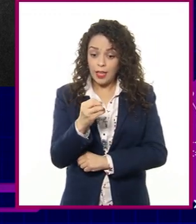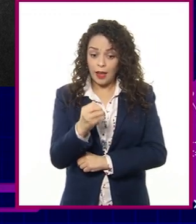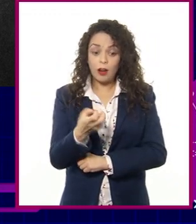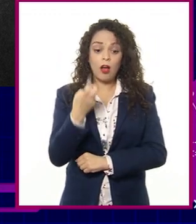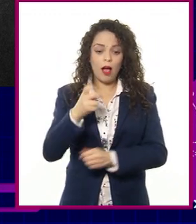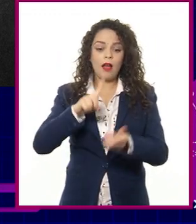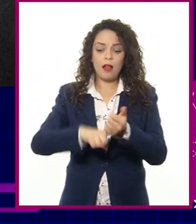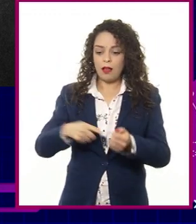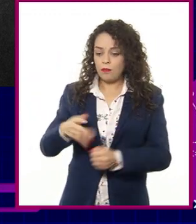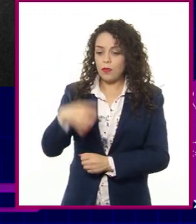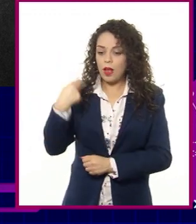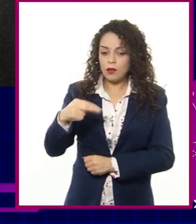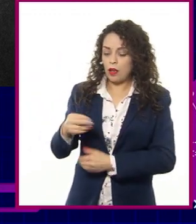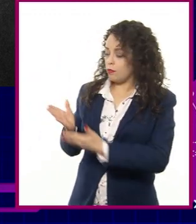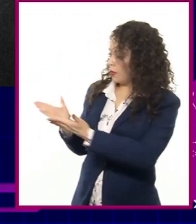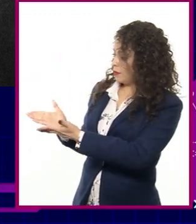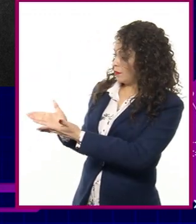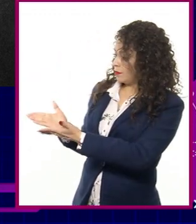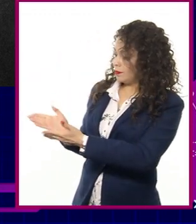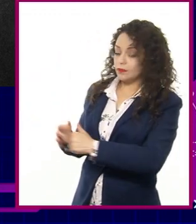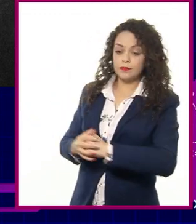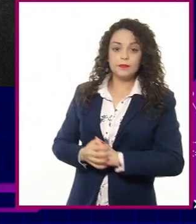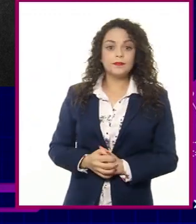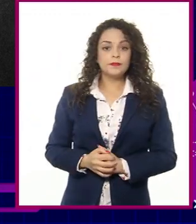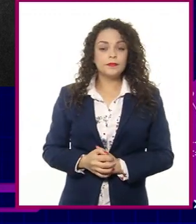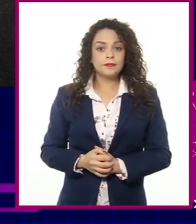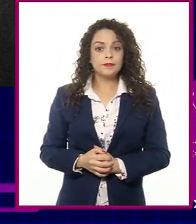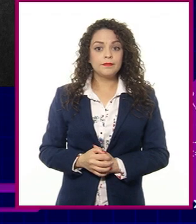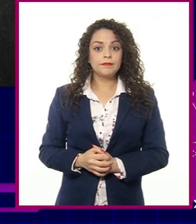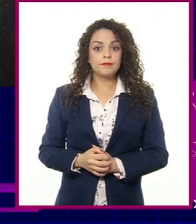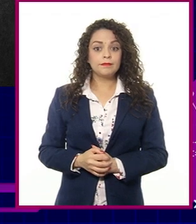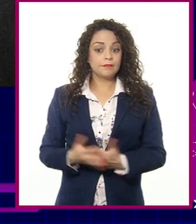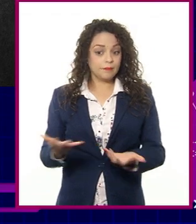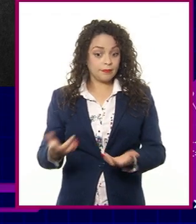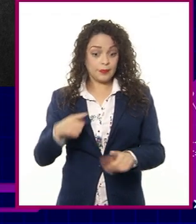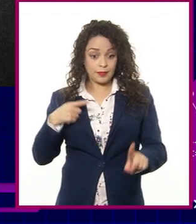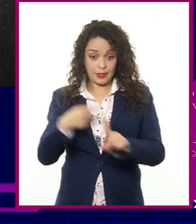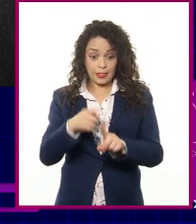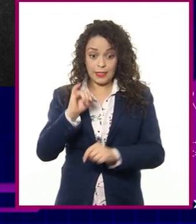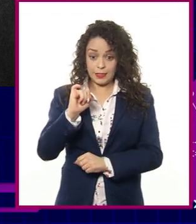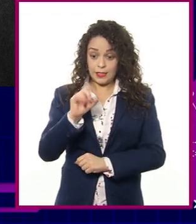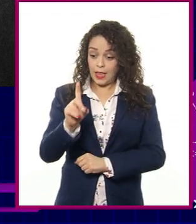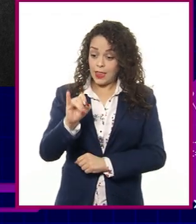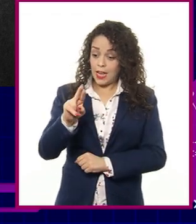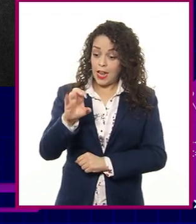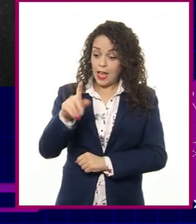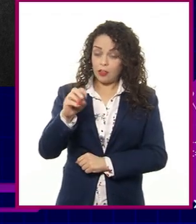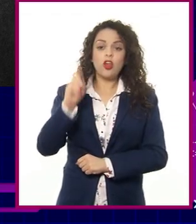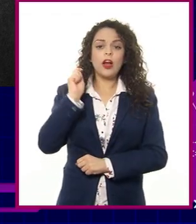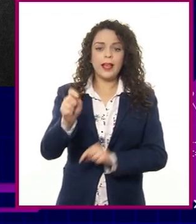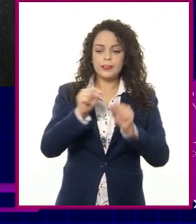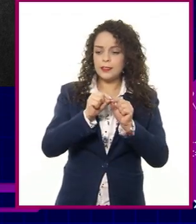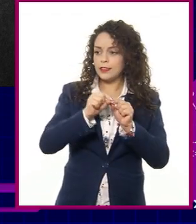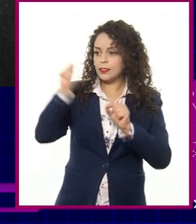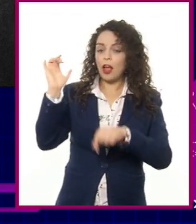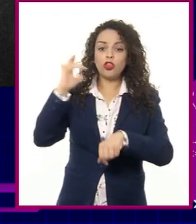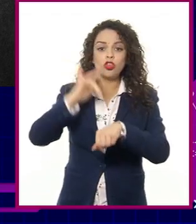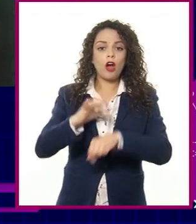directa. Y recíprocamente, si la relación es de proporcionalidad directa, su gráfica es una recta que pasa por el